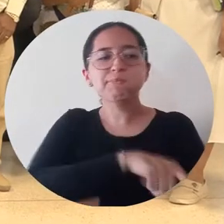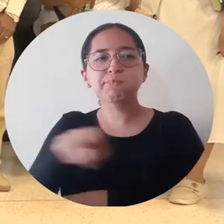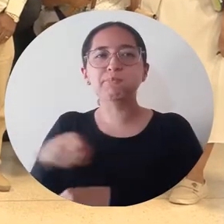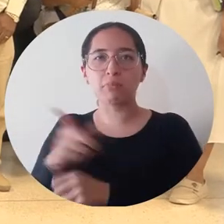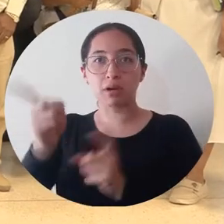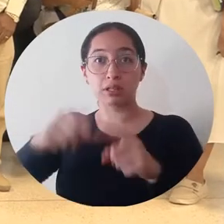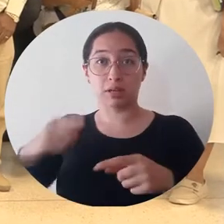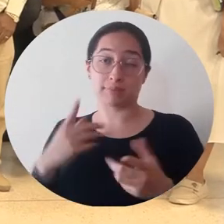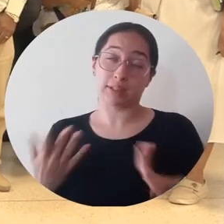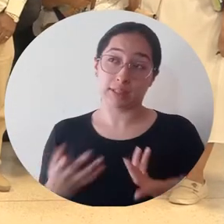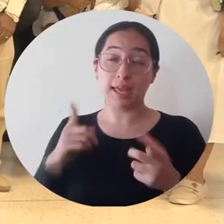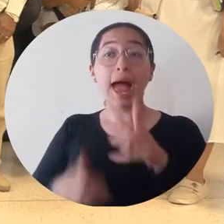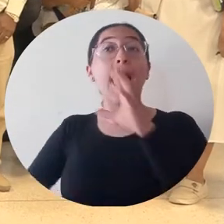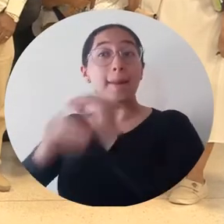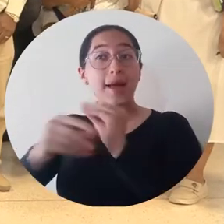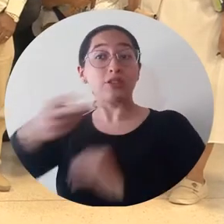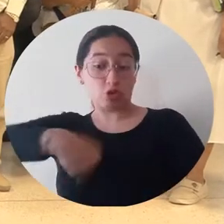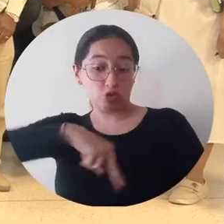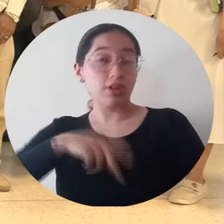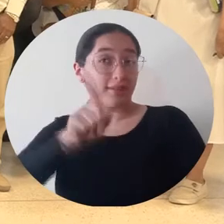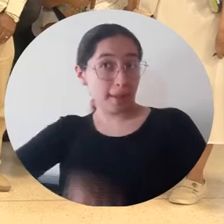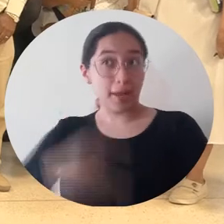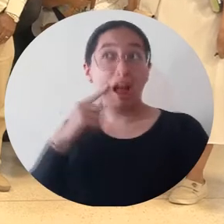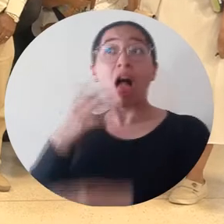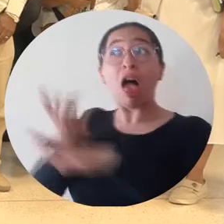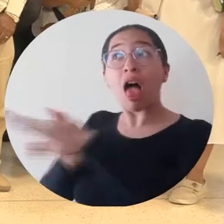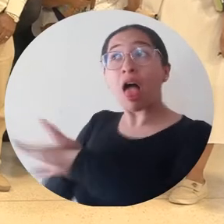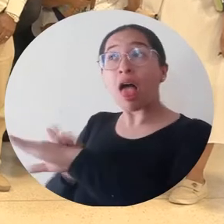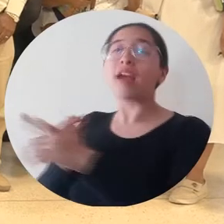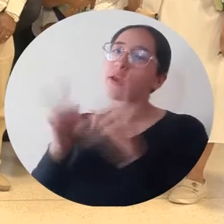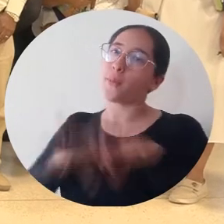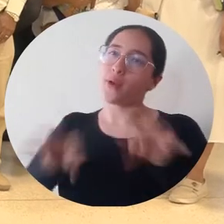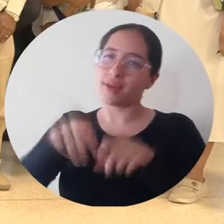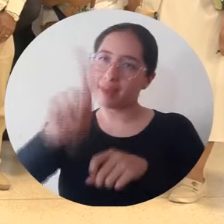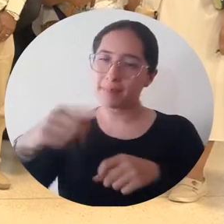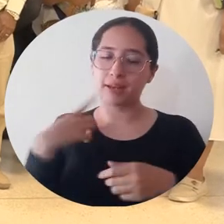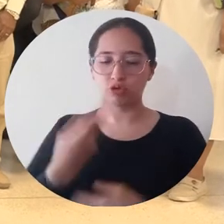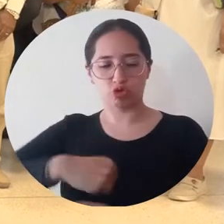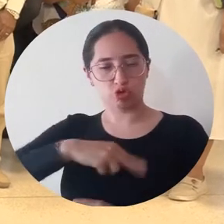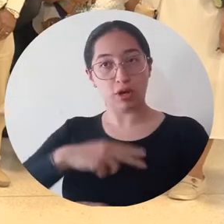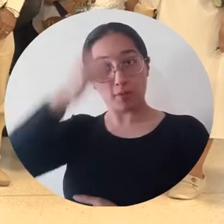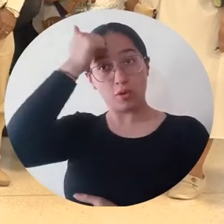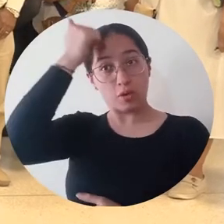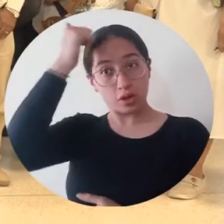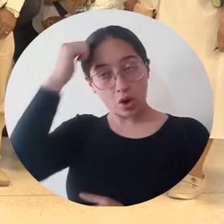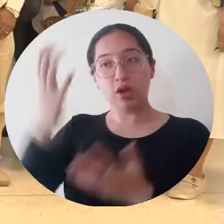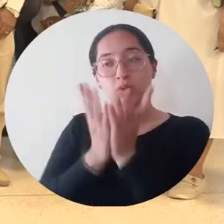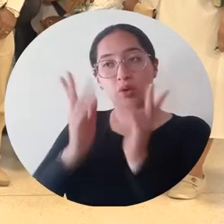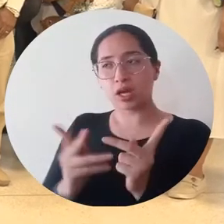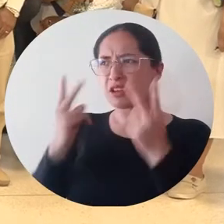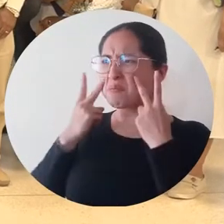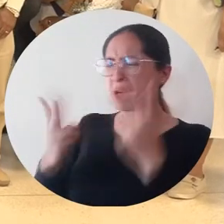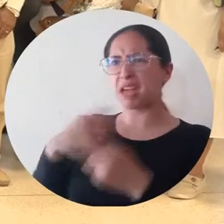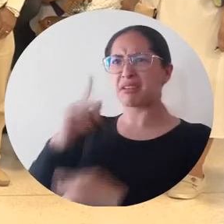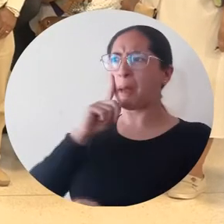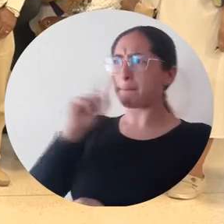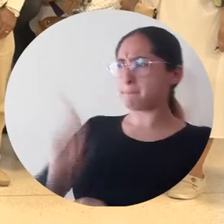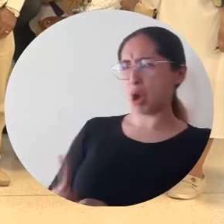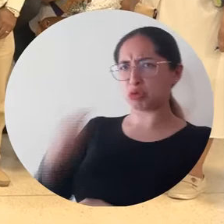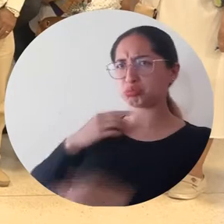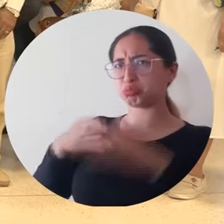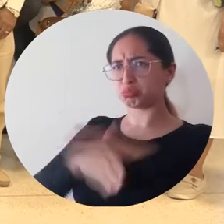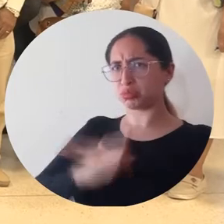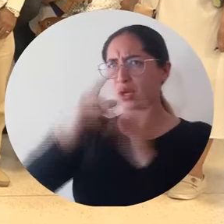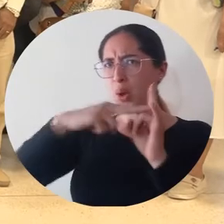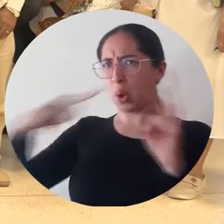espacio público, pero también como estudiantes, como profesores, tenemos que reforzar nuestras medidas de identificación dentro del campus, procurar que no existan personas desconocidas que